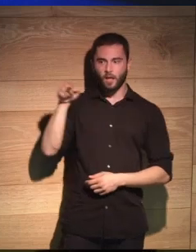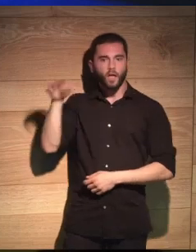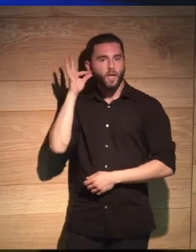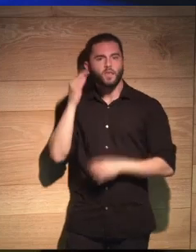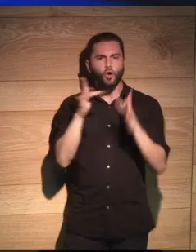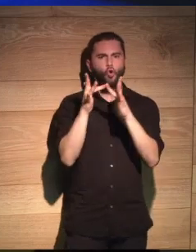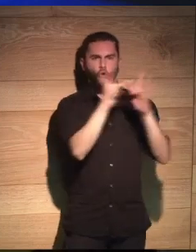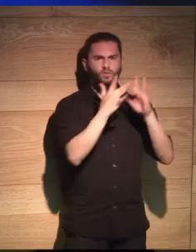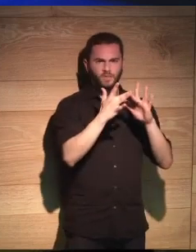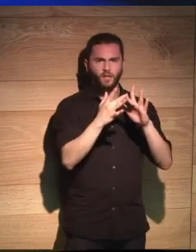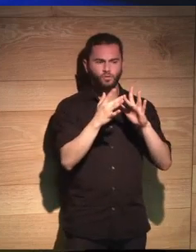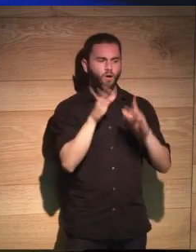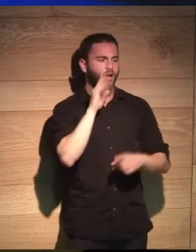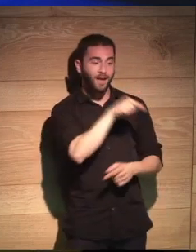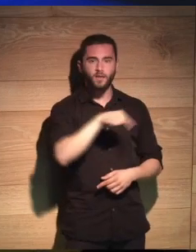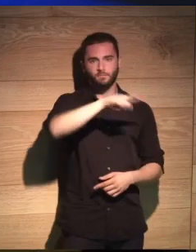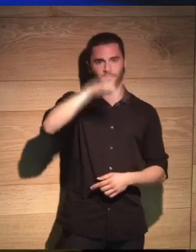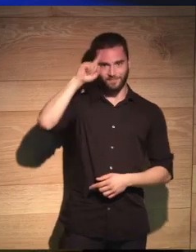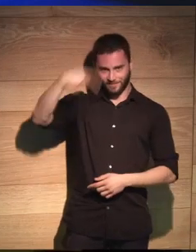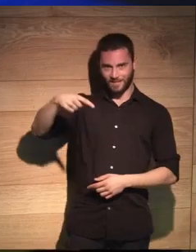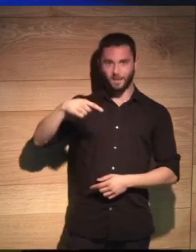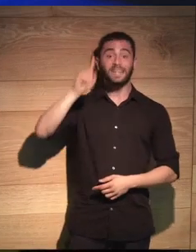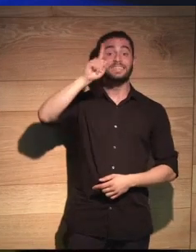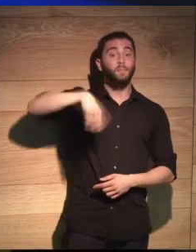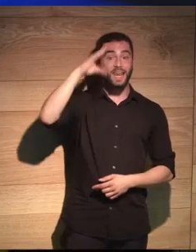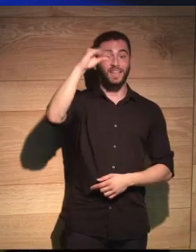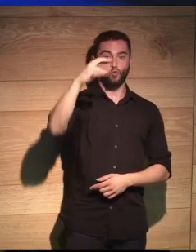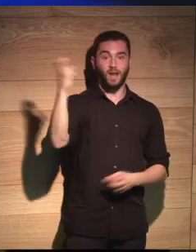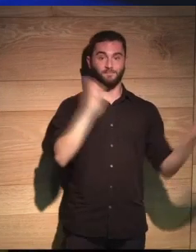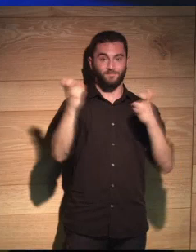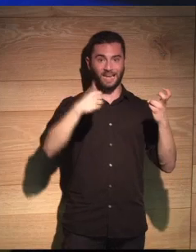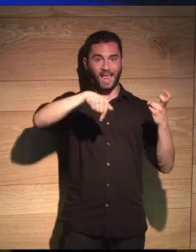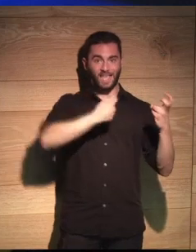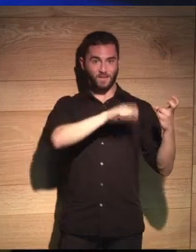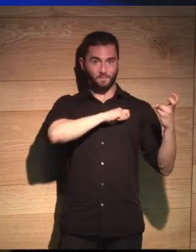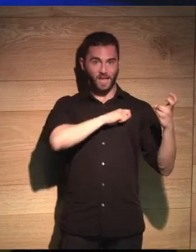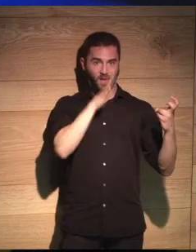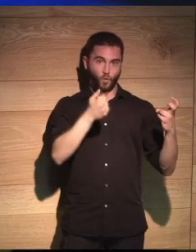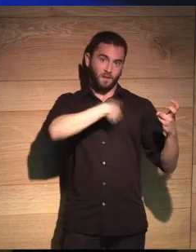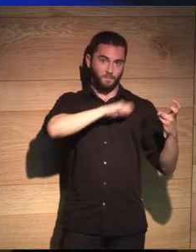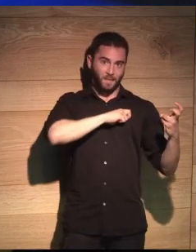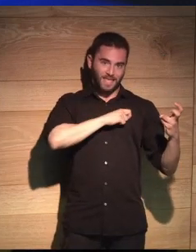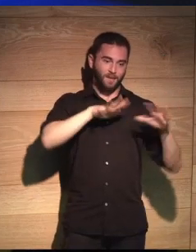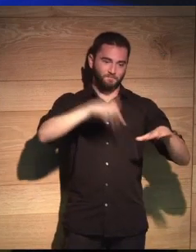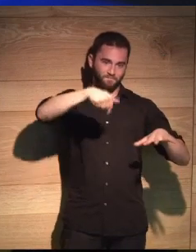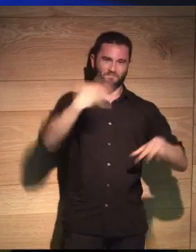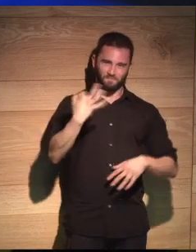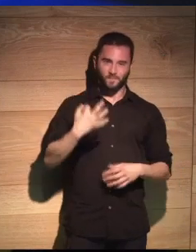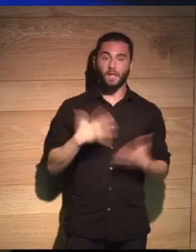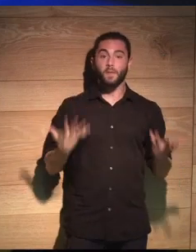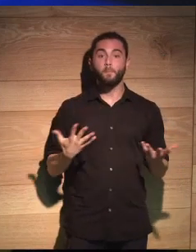también con escritores e intelectuales que venían a España, que era el sitio donde había que estar, ¿no? Pero al mismo